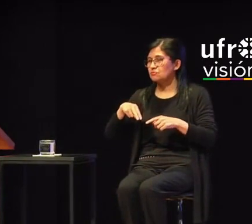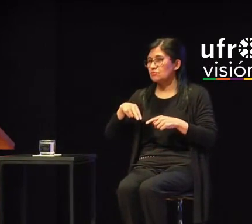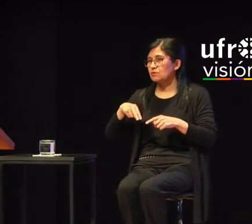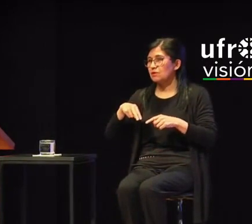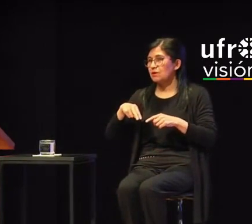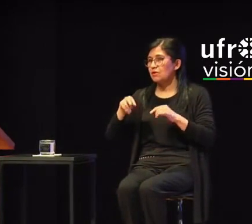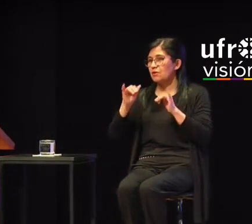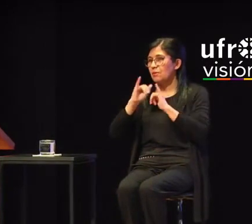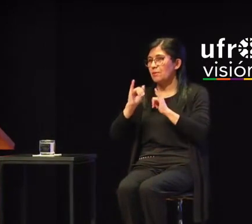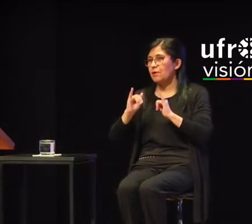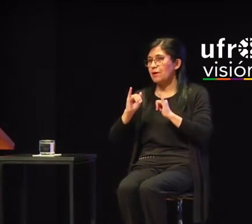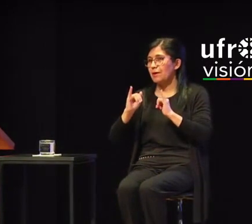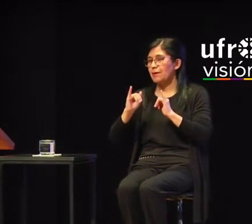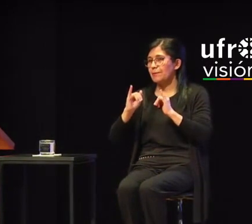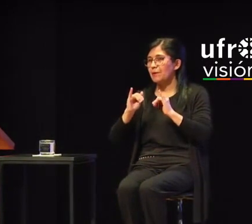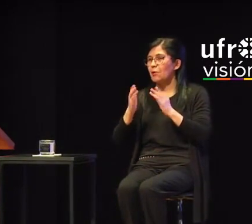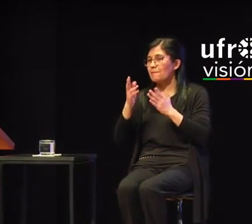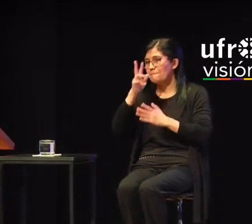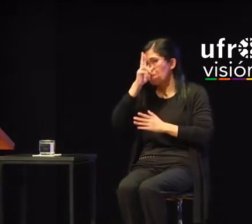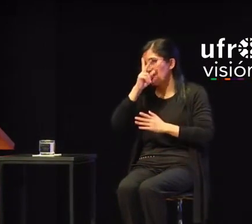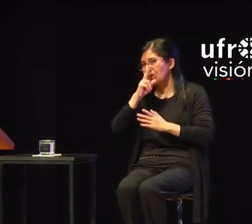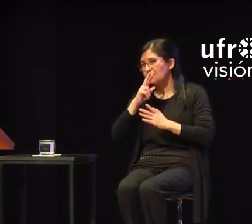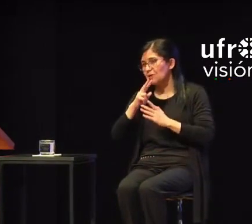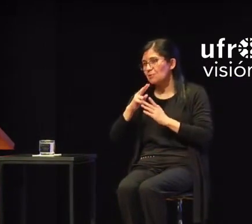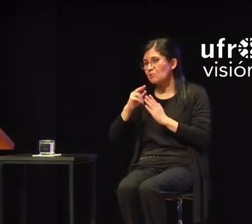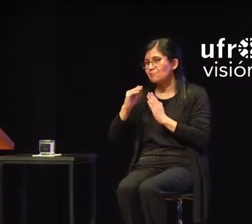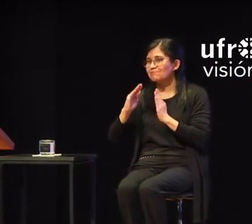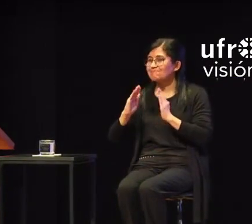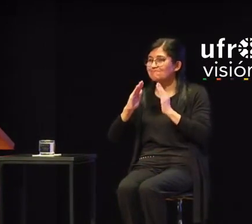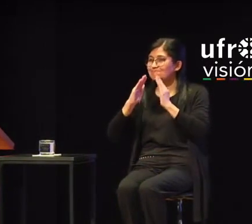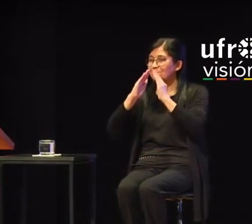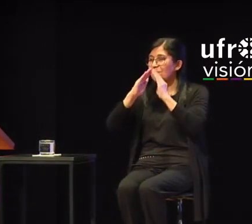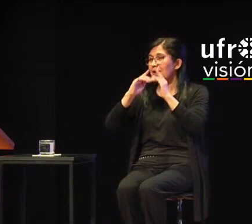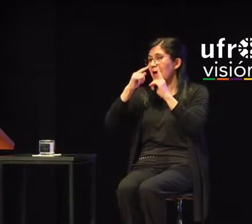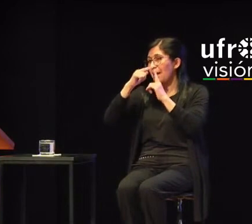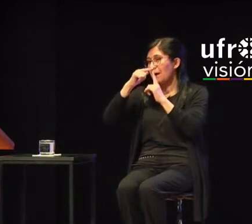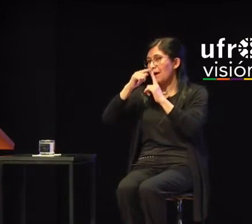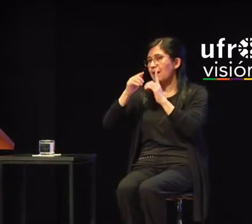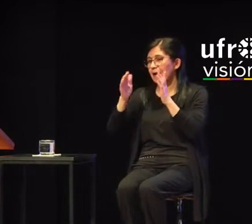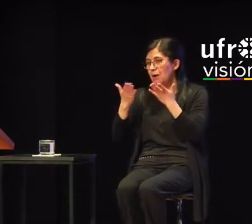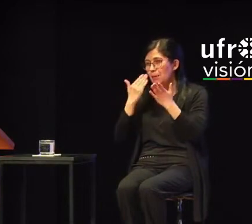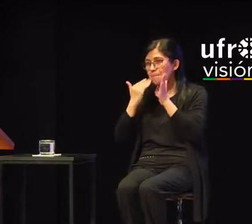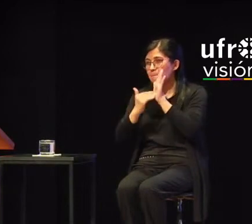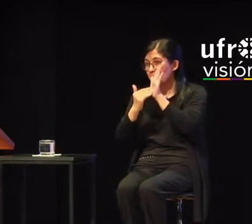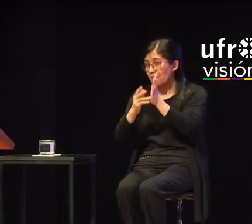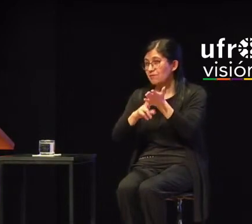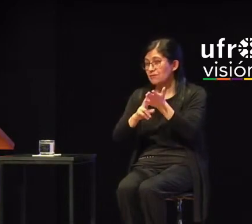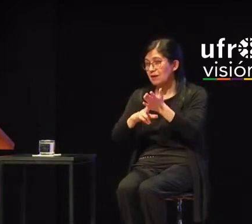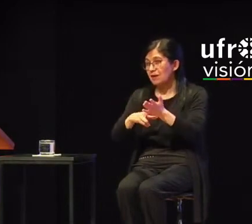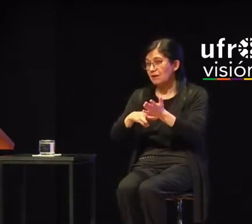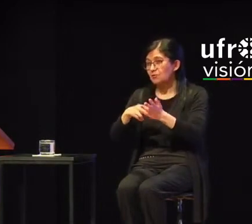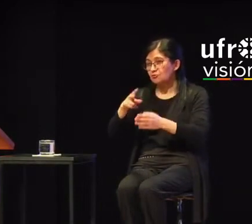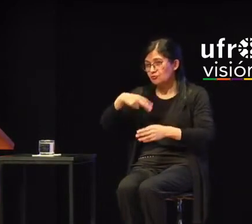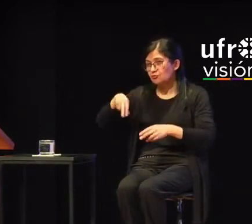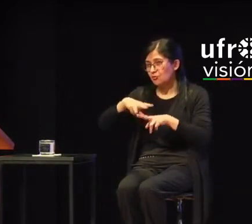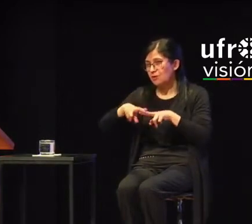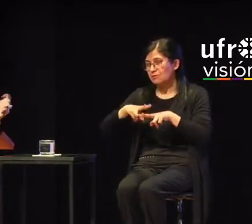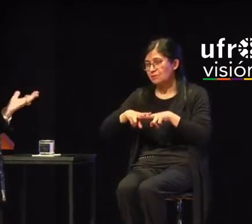la punta de la montaña, como para decir, ya, ahora vamos a mostrar lo que realmente somos y lo que